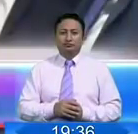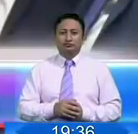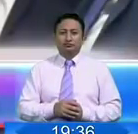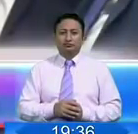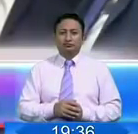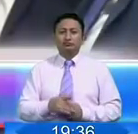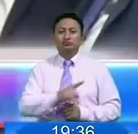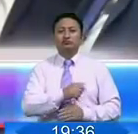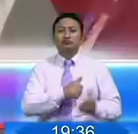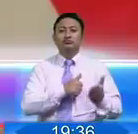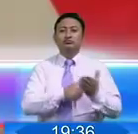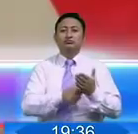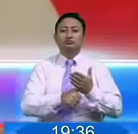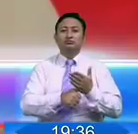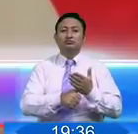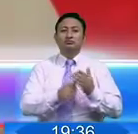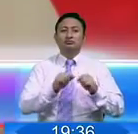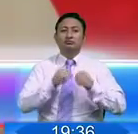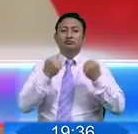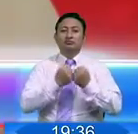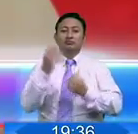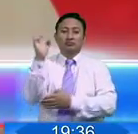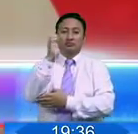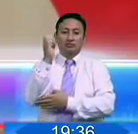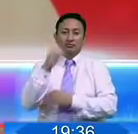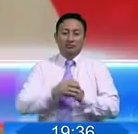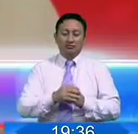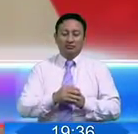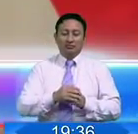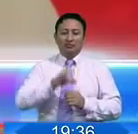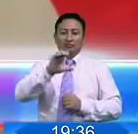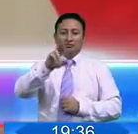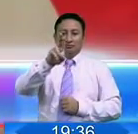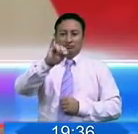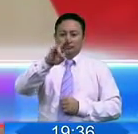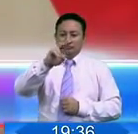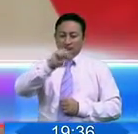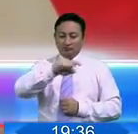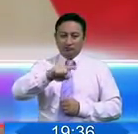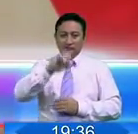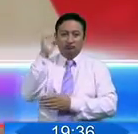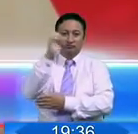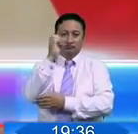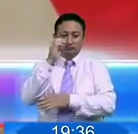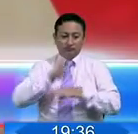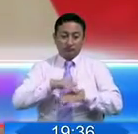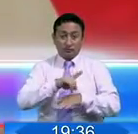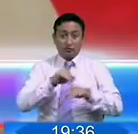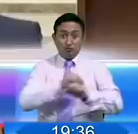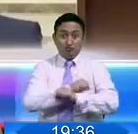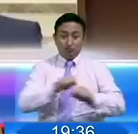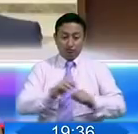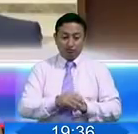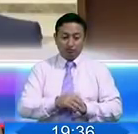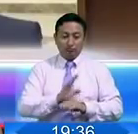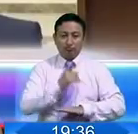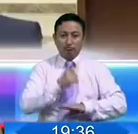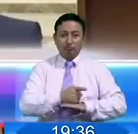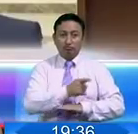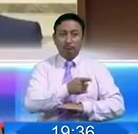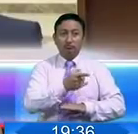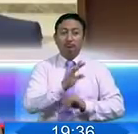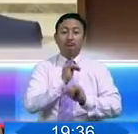Mientras que el Ministerio para las Situaciones de Emergencia de Crimea declaró el estado de emergencia tras el suceso y ordenó la evacuación